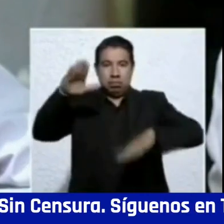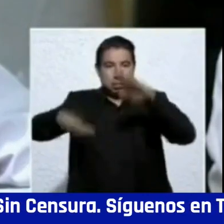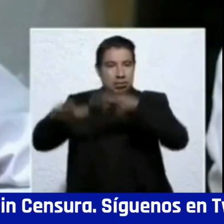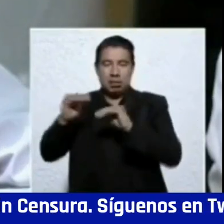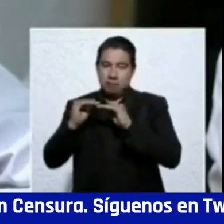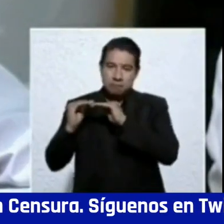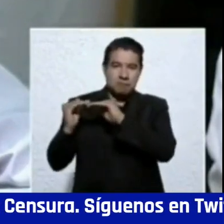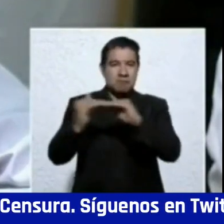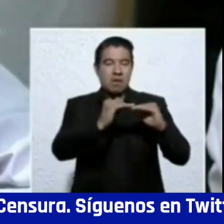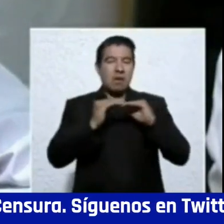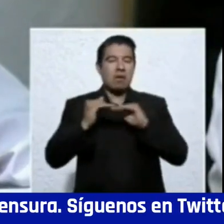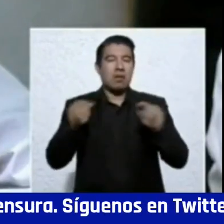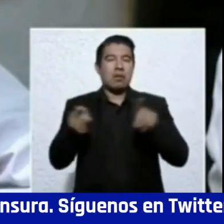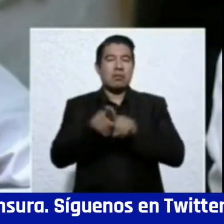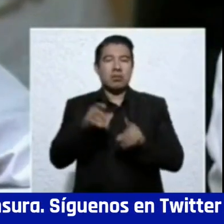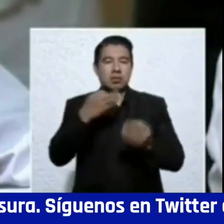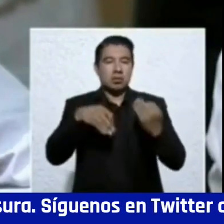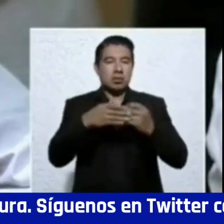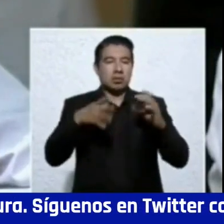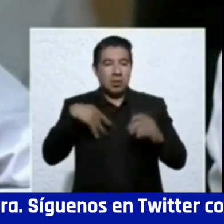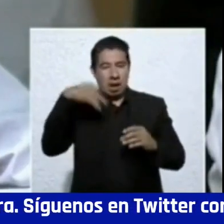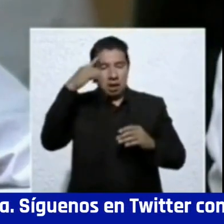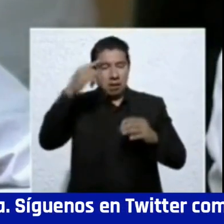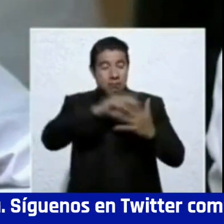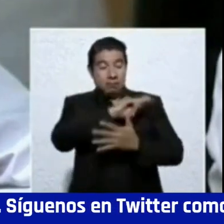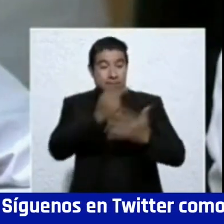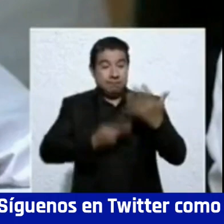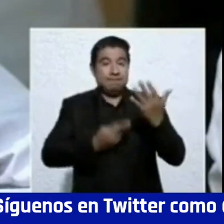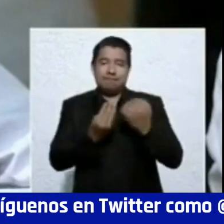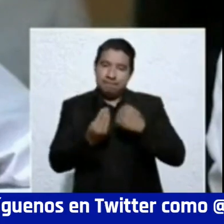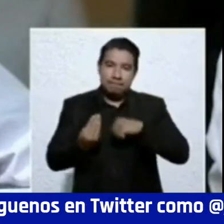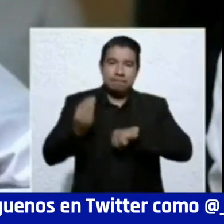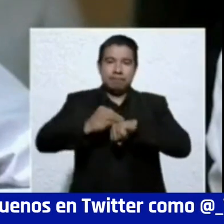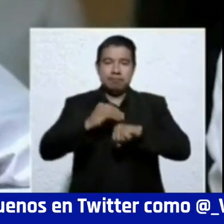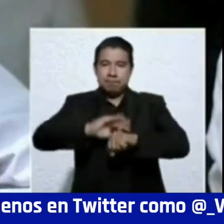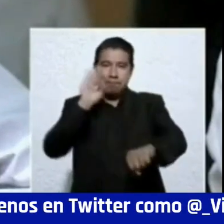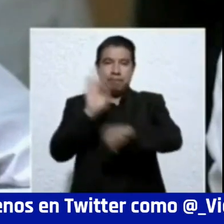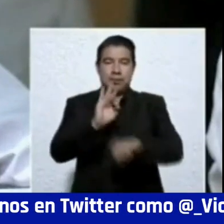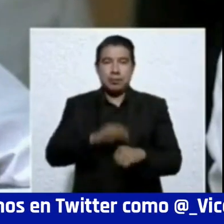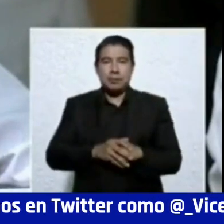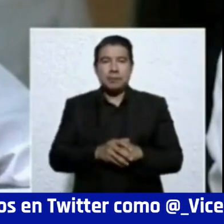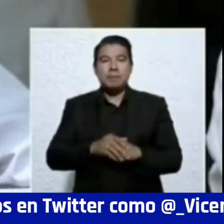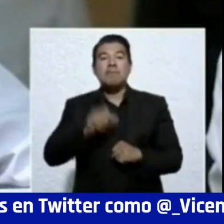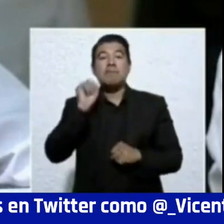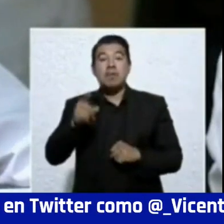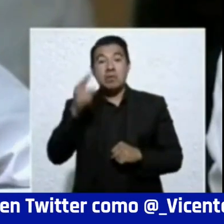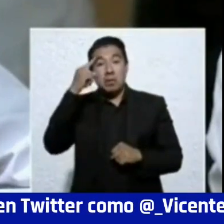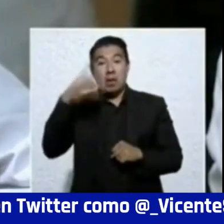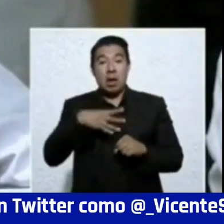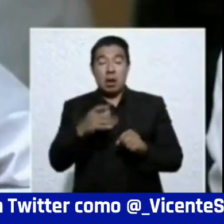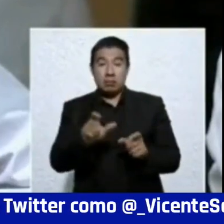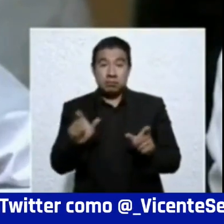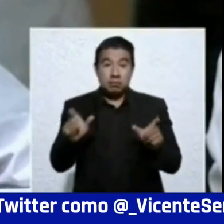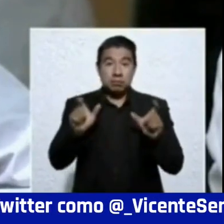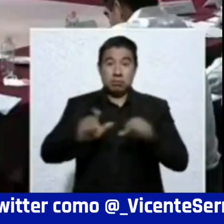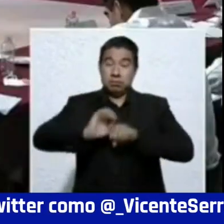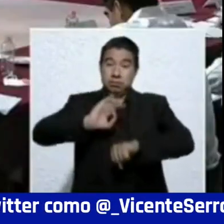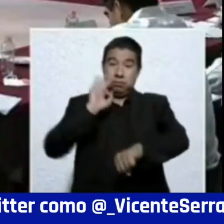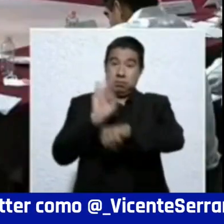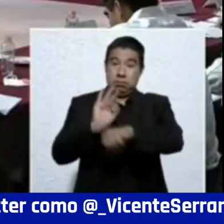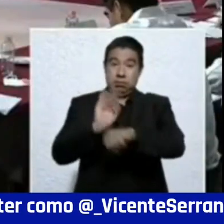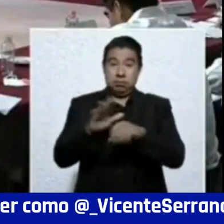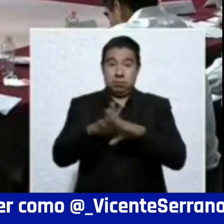sociales y sumamos esfuerzos para multiplicar su impacto. Para fortalecer las acciones de seguridad en nuestros